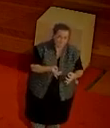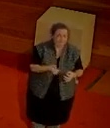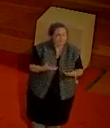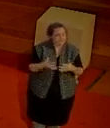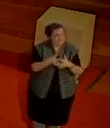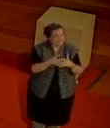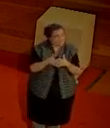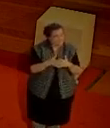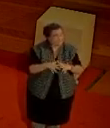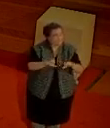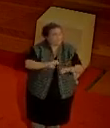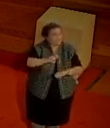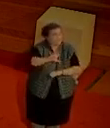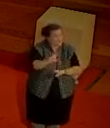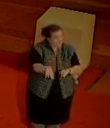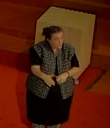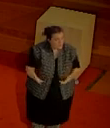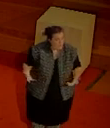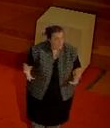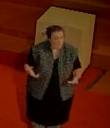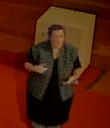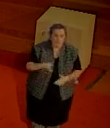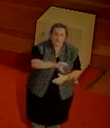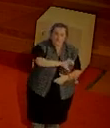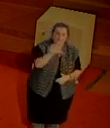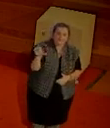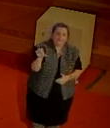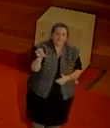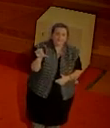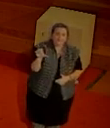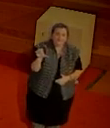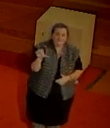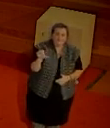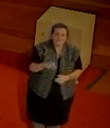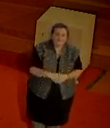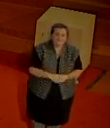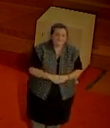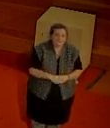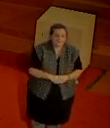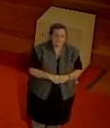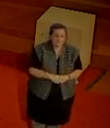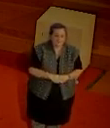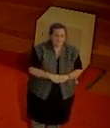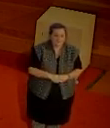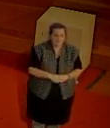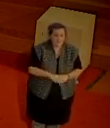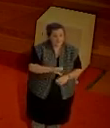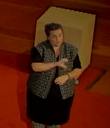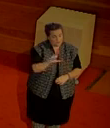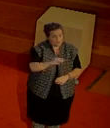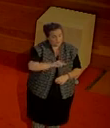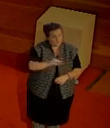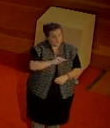invadido ningún país todos los países europeos se han portado Con arreglo A lo que determinan las normas éticas